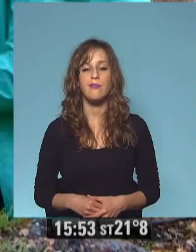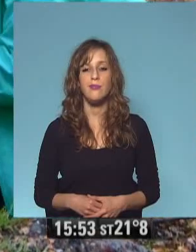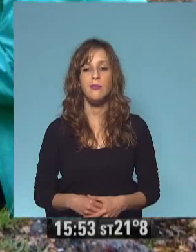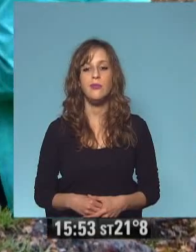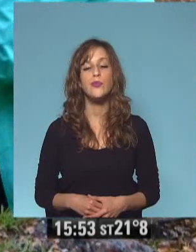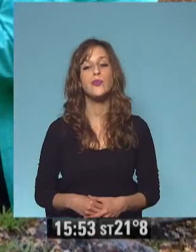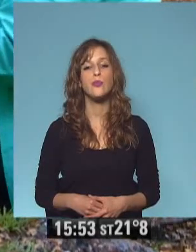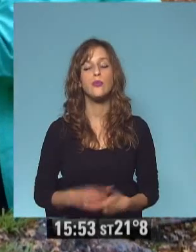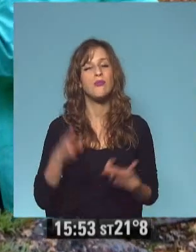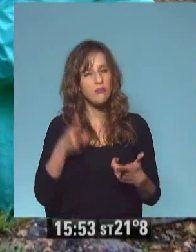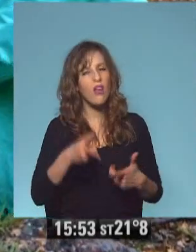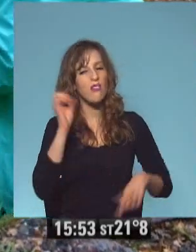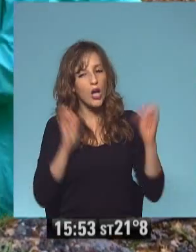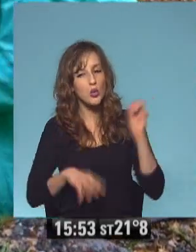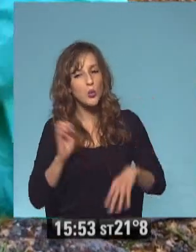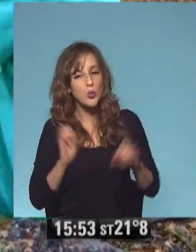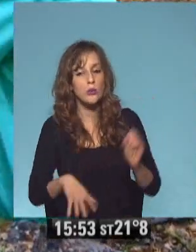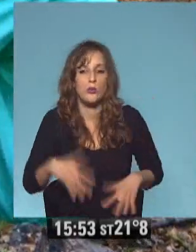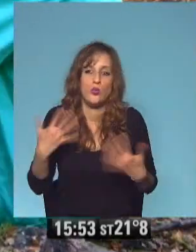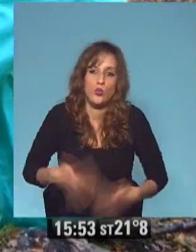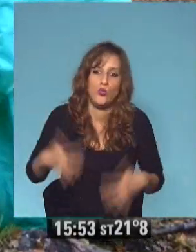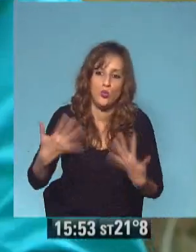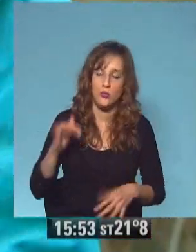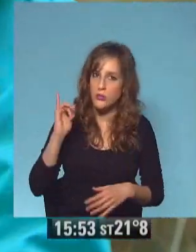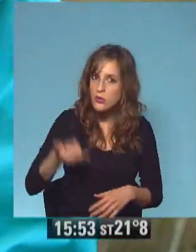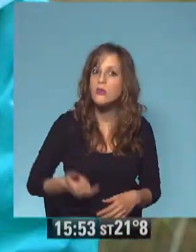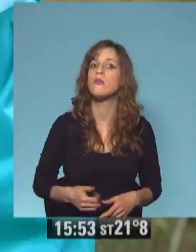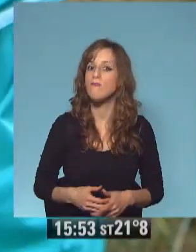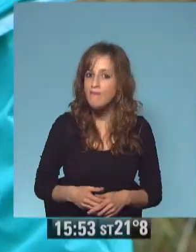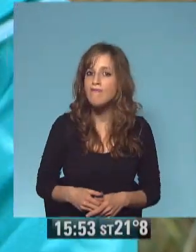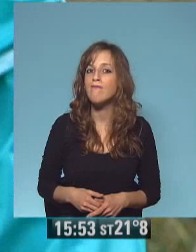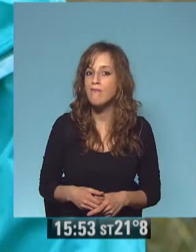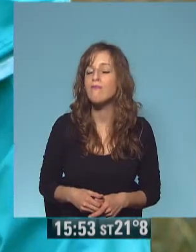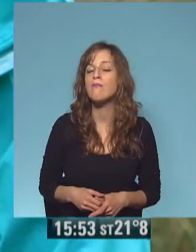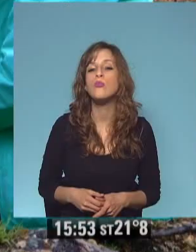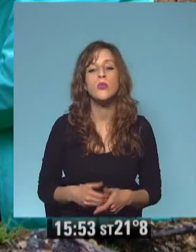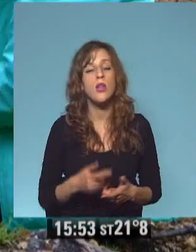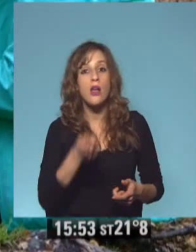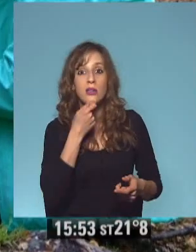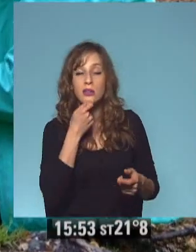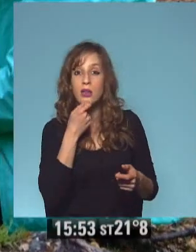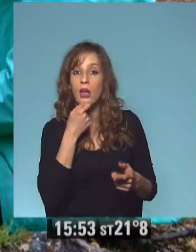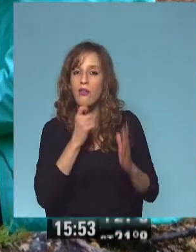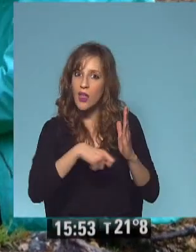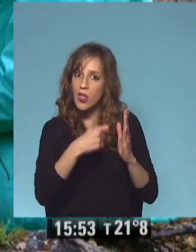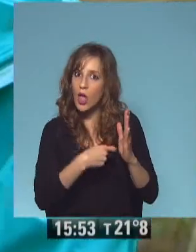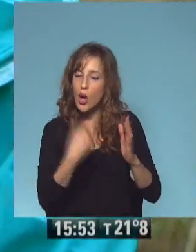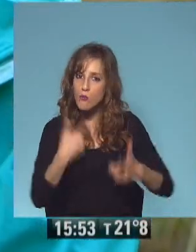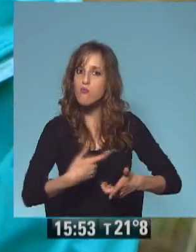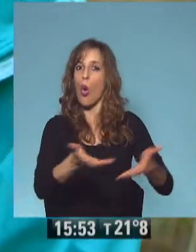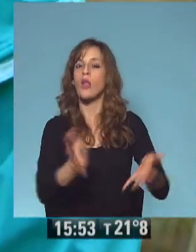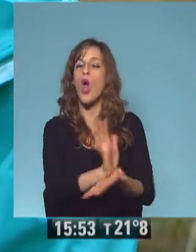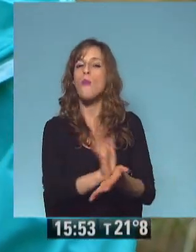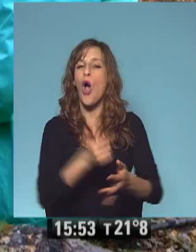Había mucha basura, ¿no? Sí Bastante, bastante Sí, es verdad Y si hacemos un video Hacer una campaña Un video